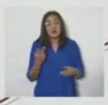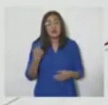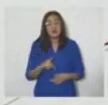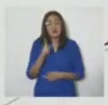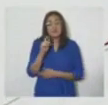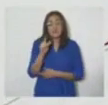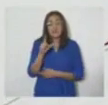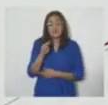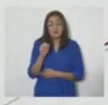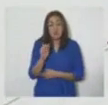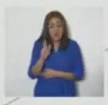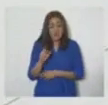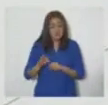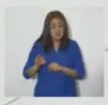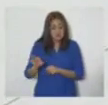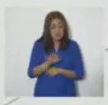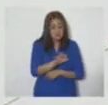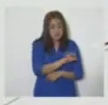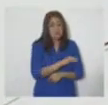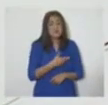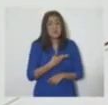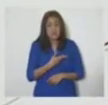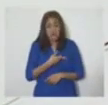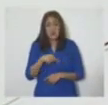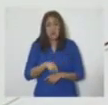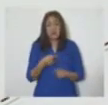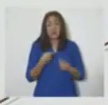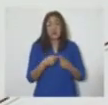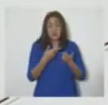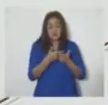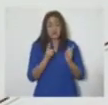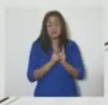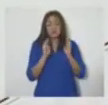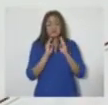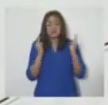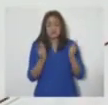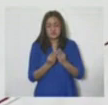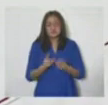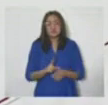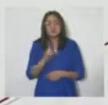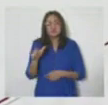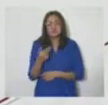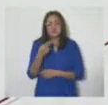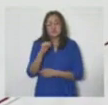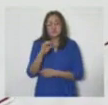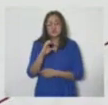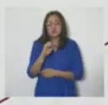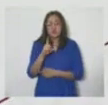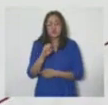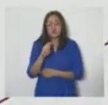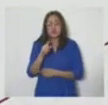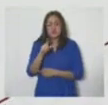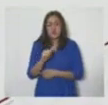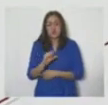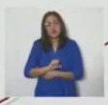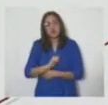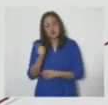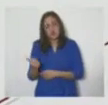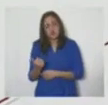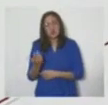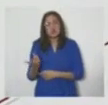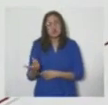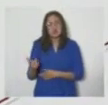de Bravo hay informan su centro de operaciones y después huixcolotla y después la zona